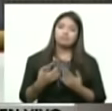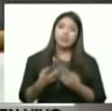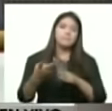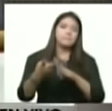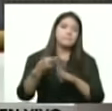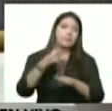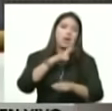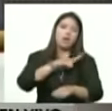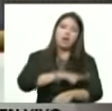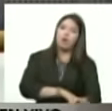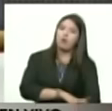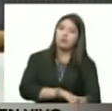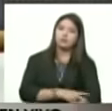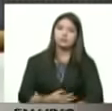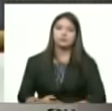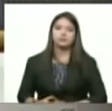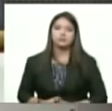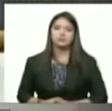peor.